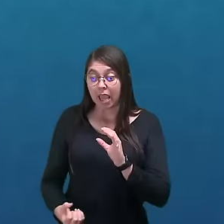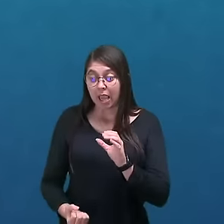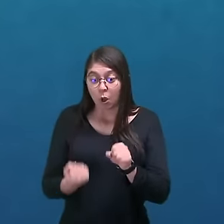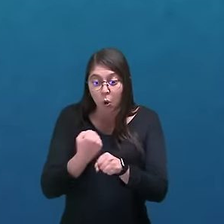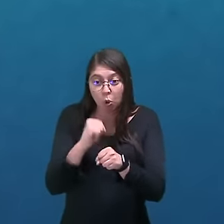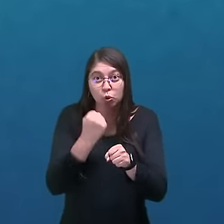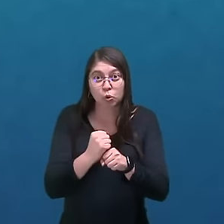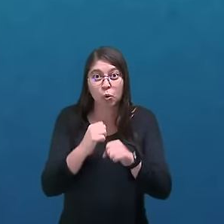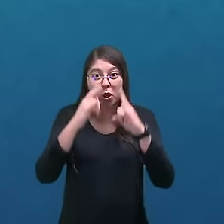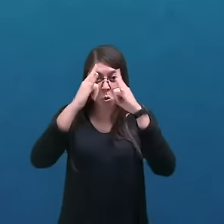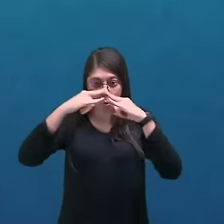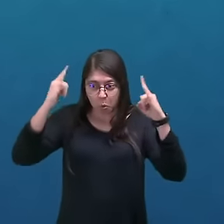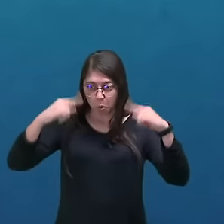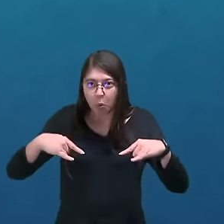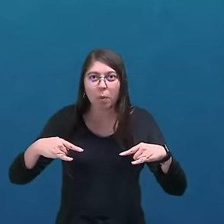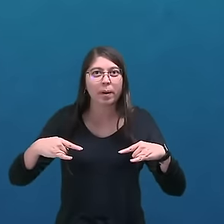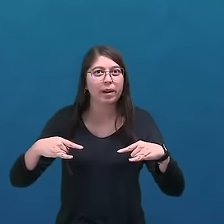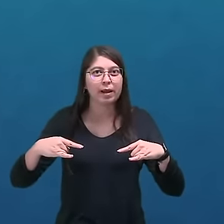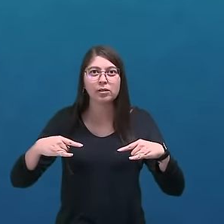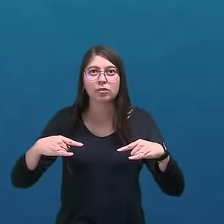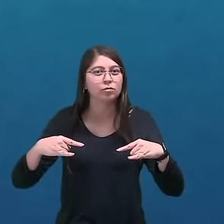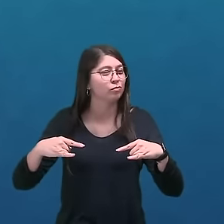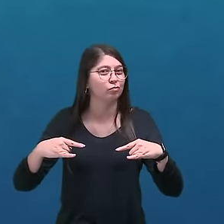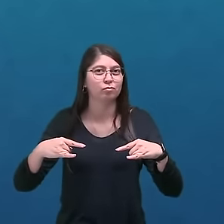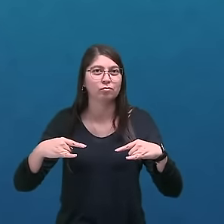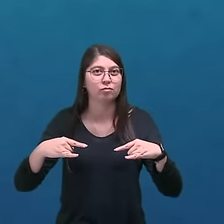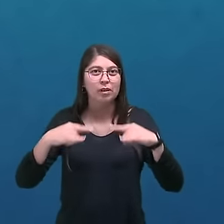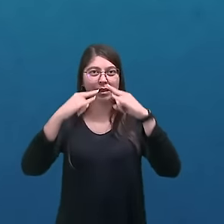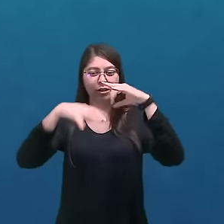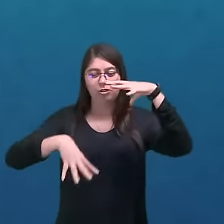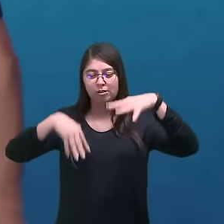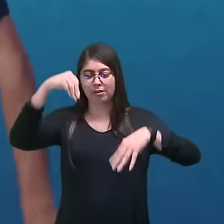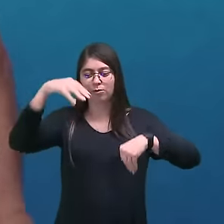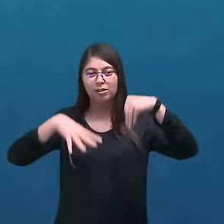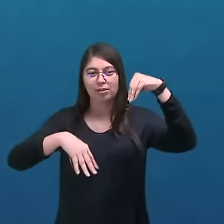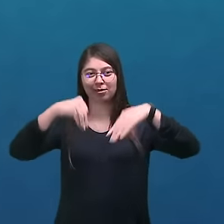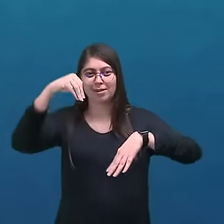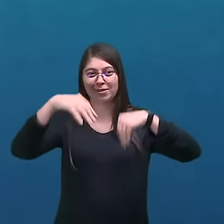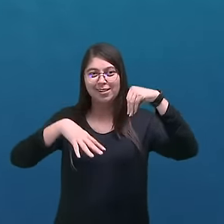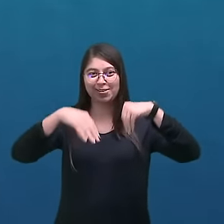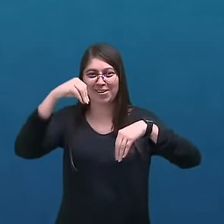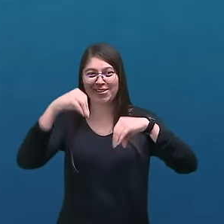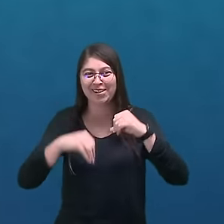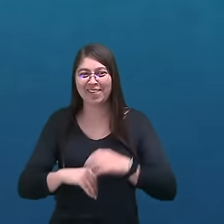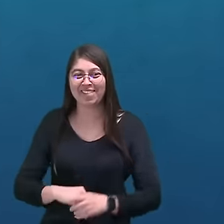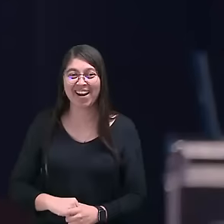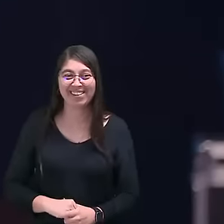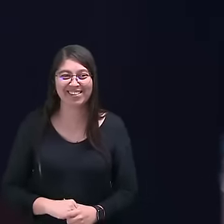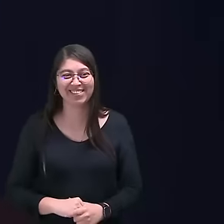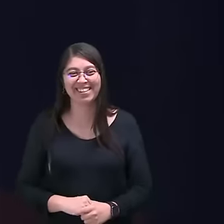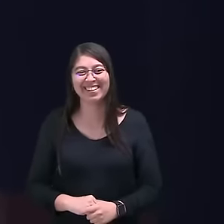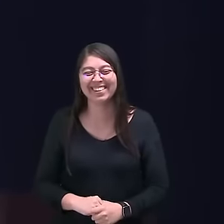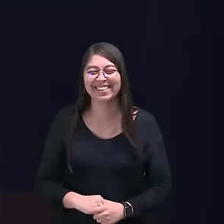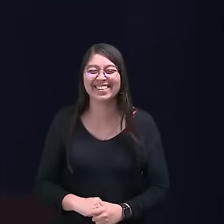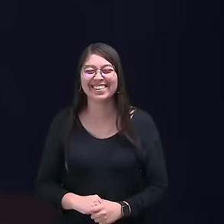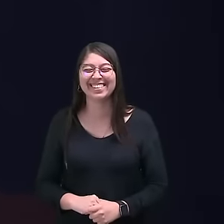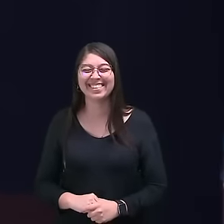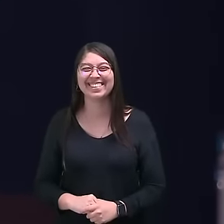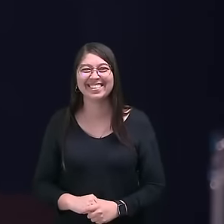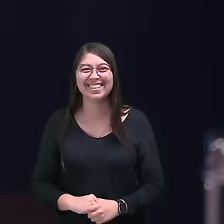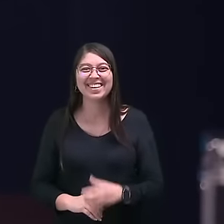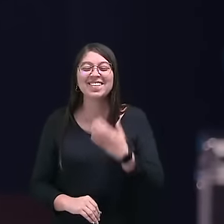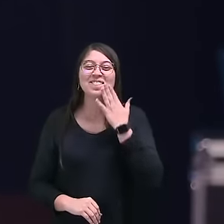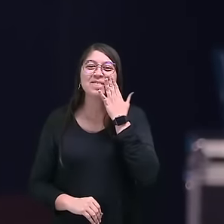gobierno no construyó ciudad. Cuando asume el gobierno construyó celeiro. Ah, cutuca alguien y fala como falan